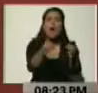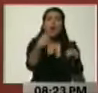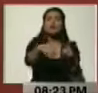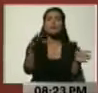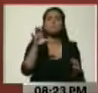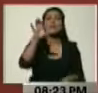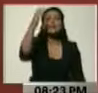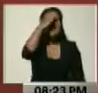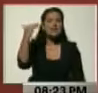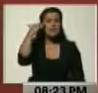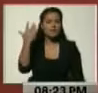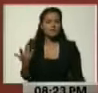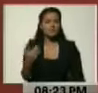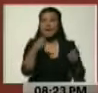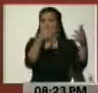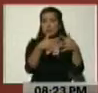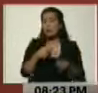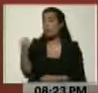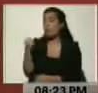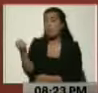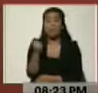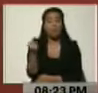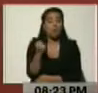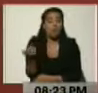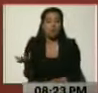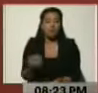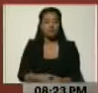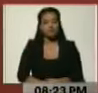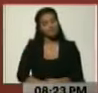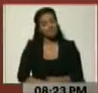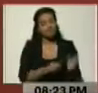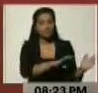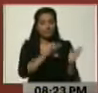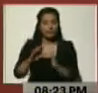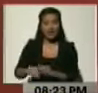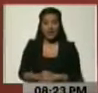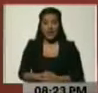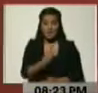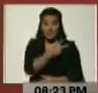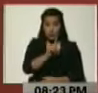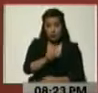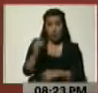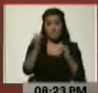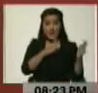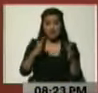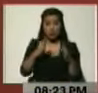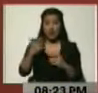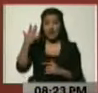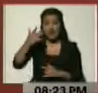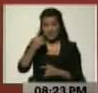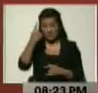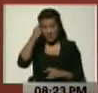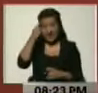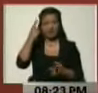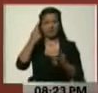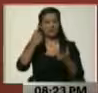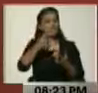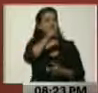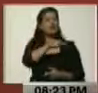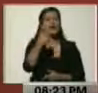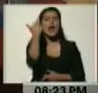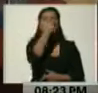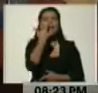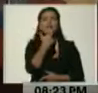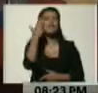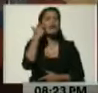21 de marzo, Día Internacional de la Eliminación de la Discriminación Racial. 21 de marzo de 2002, hace 14 años el Comandante